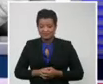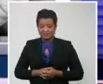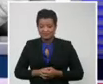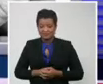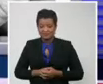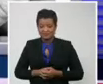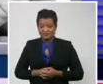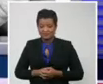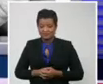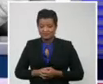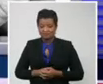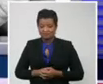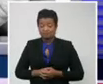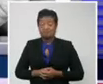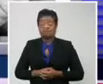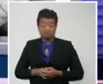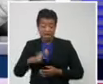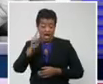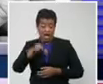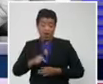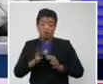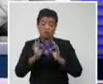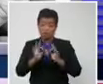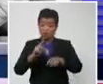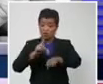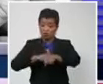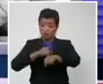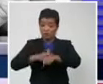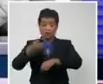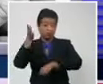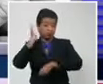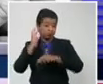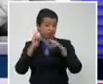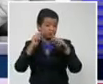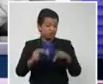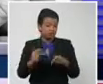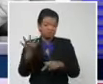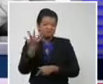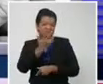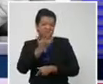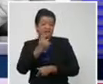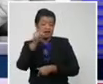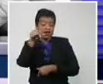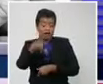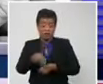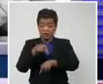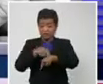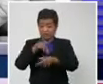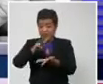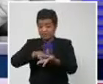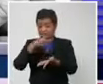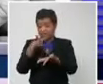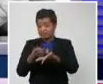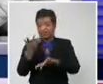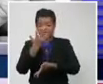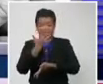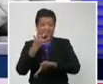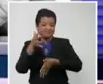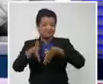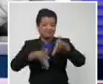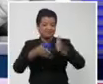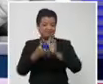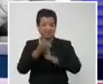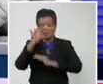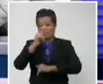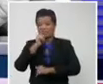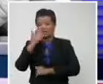Y entramos en el segundo momento de conferencia. Nos acompaña en esta hora la intérprete de lengua de señas, Maday